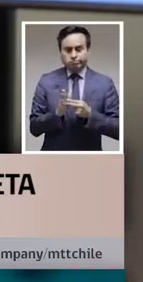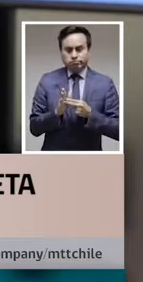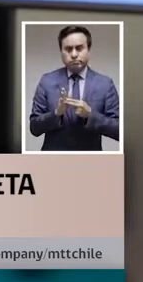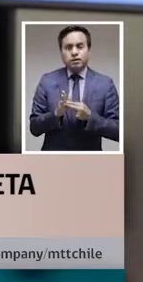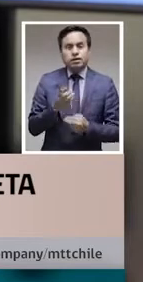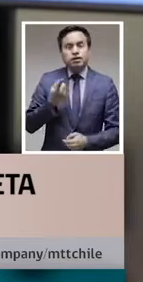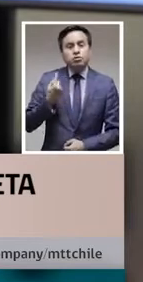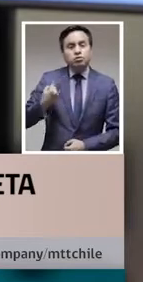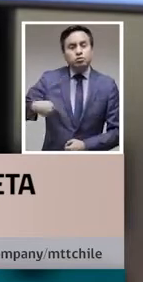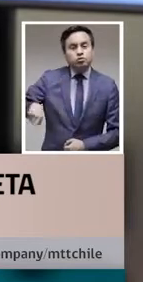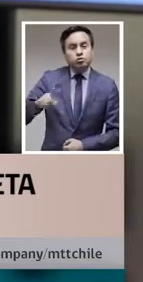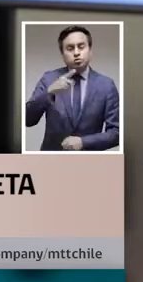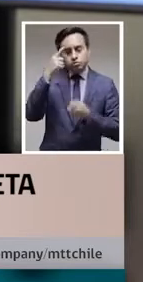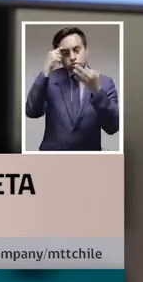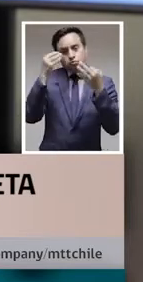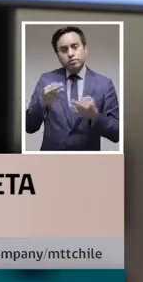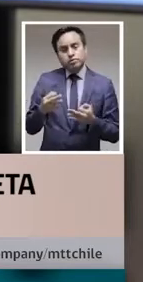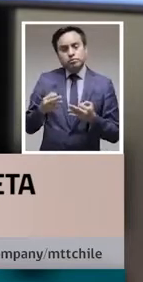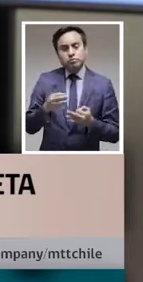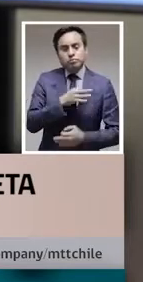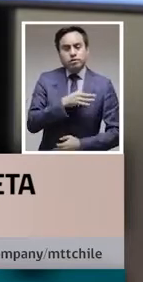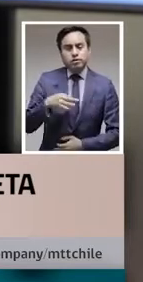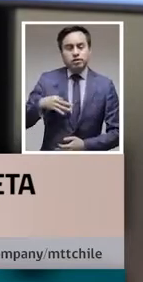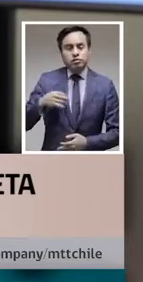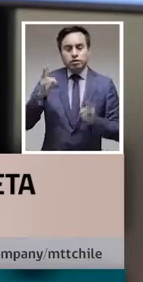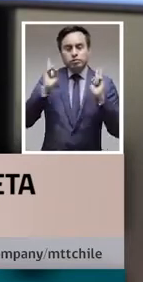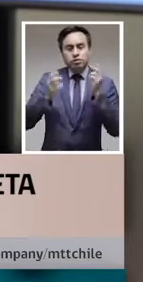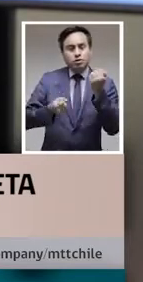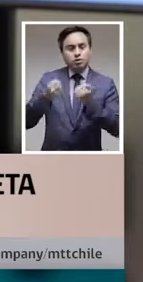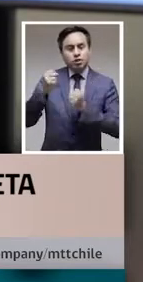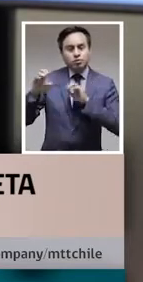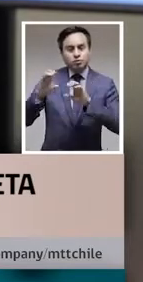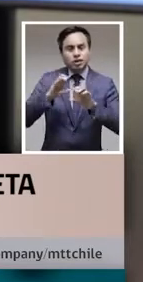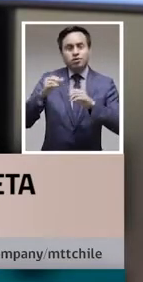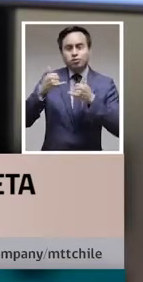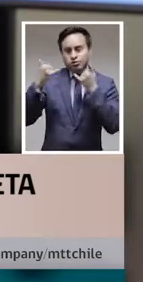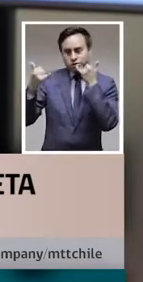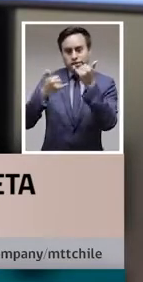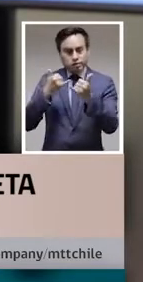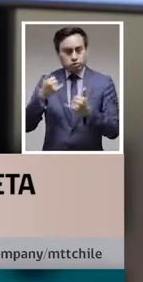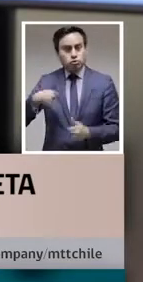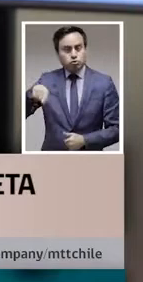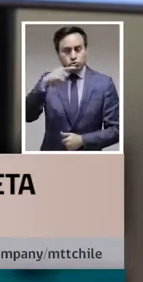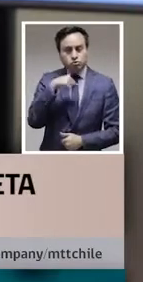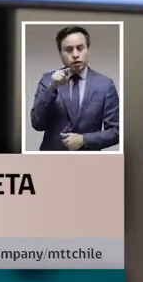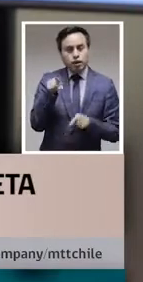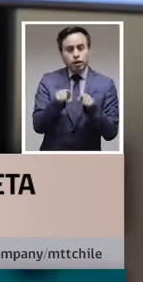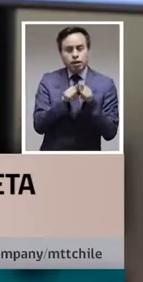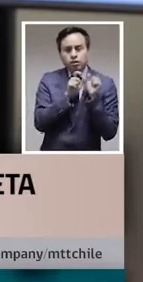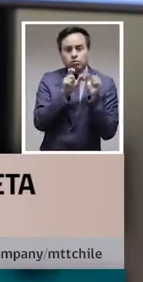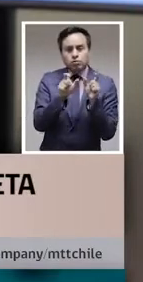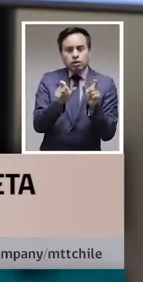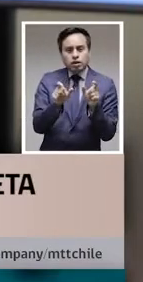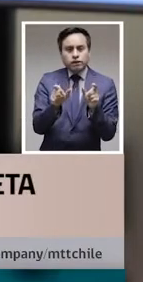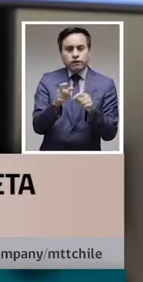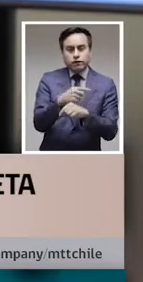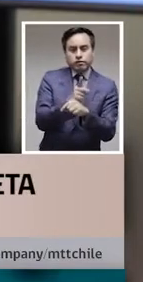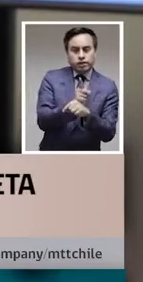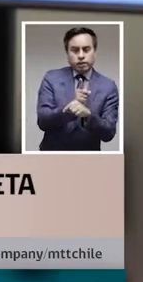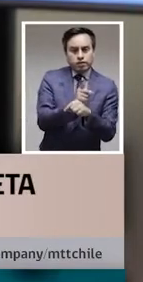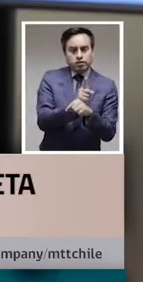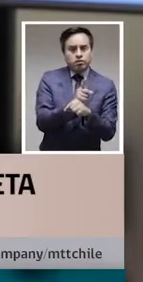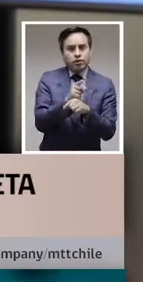estamos convencidos en el Ministerio de Transportes y Telecomunicaciones que controlar la velocidad por